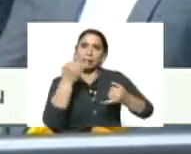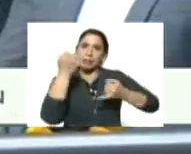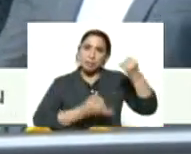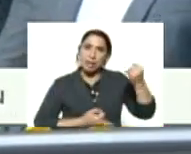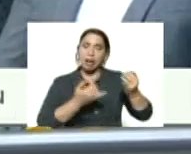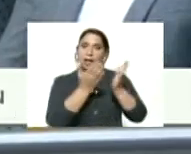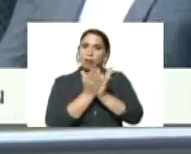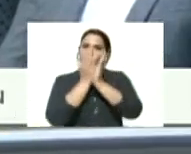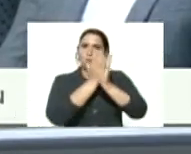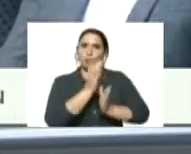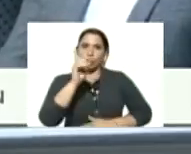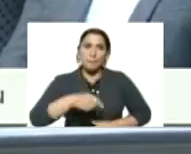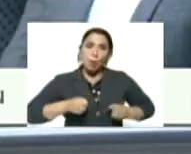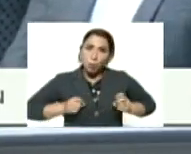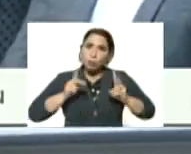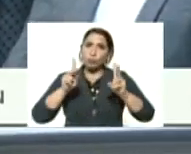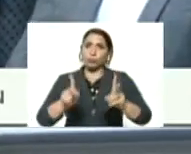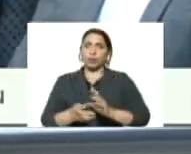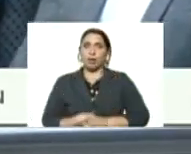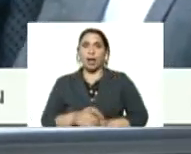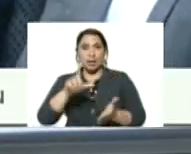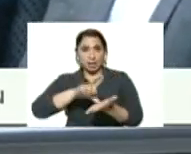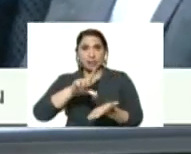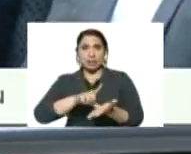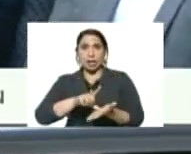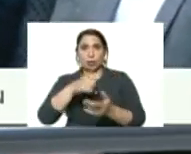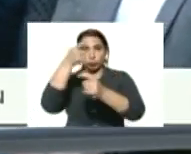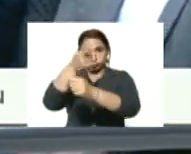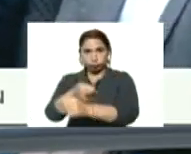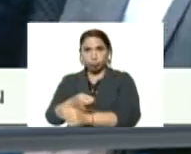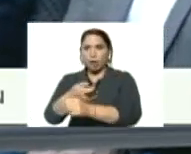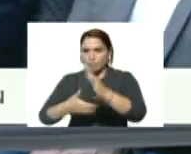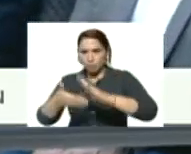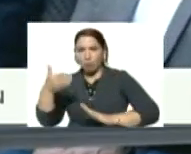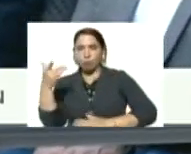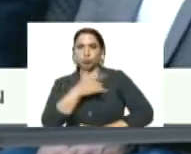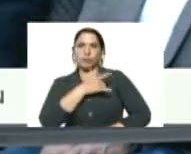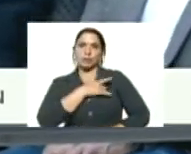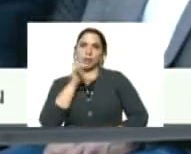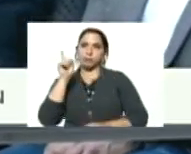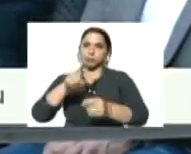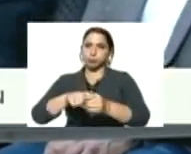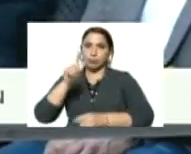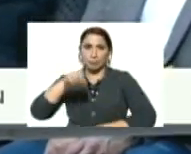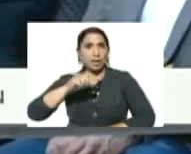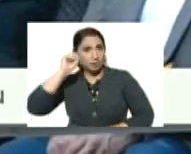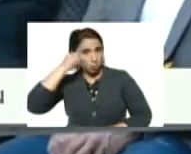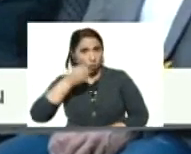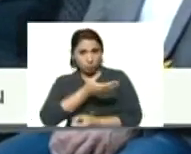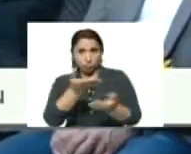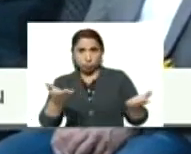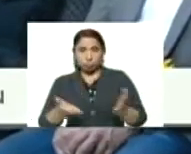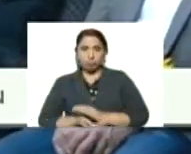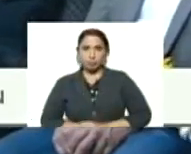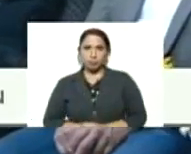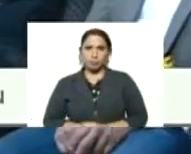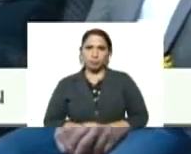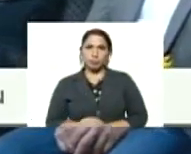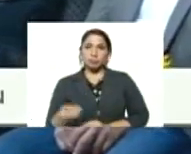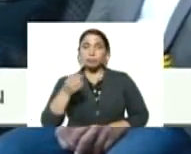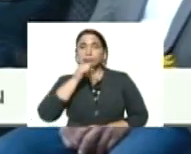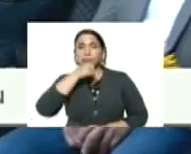que eran bachilleres y estos que se estaban graduando para que fueran a la universidad. Recuerden, recordemos los más viejos,